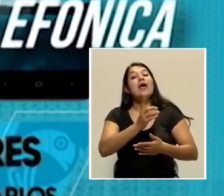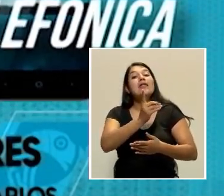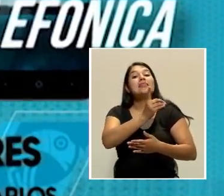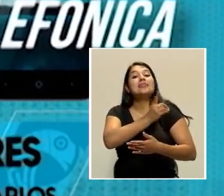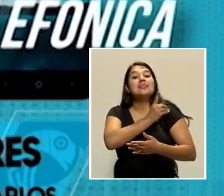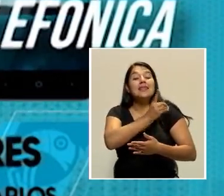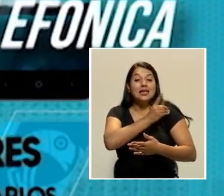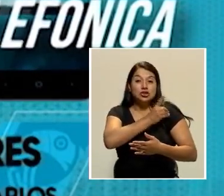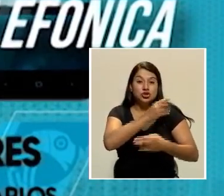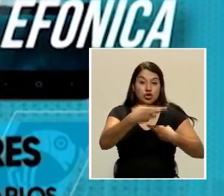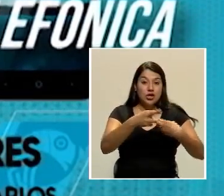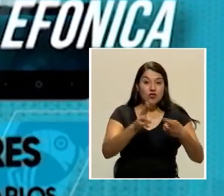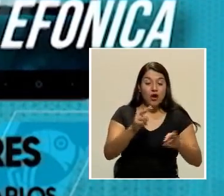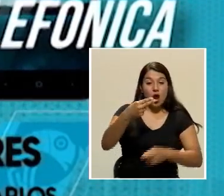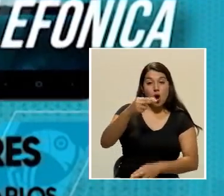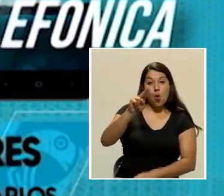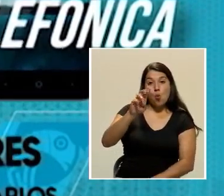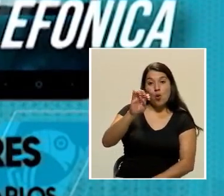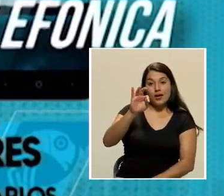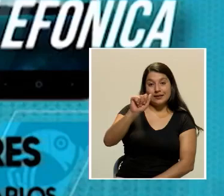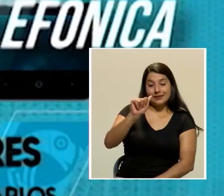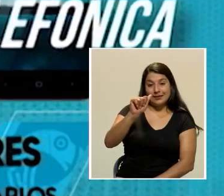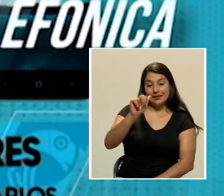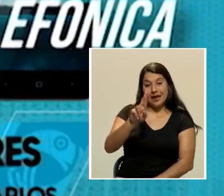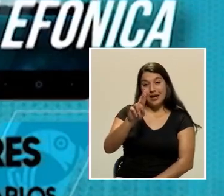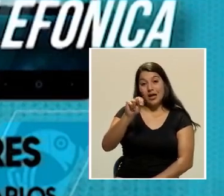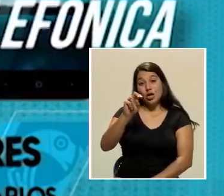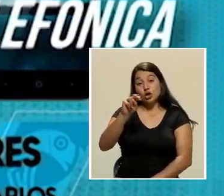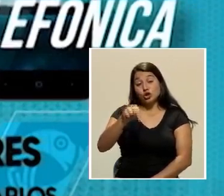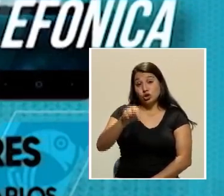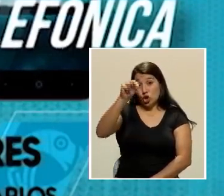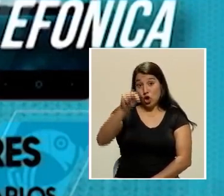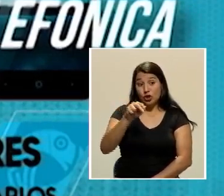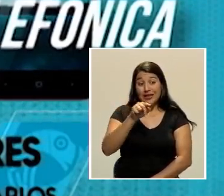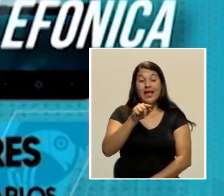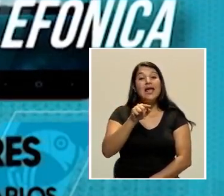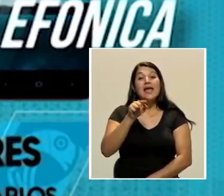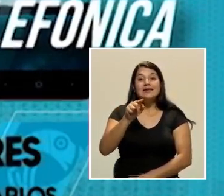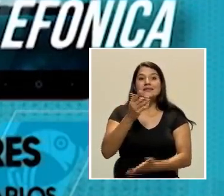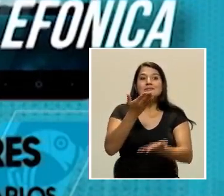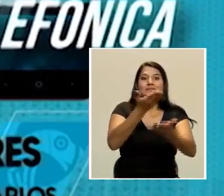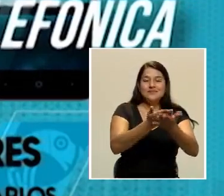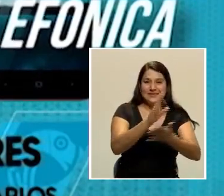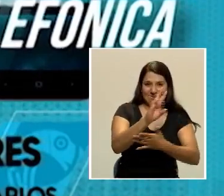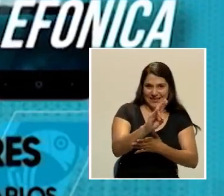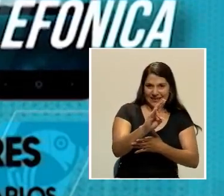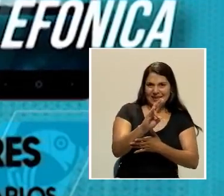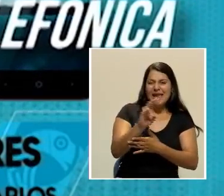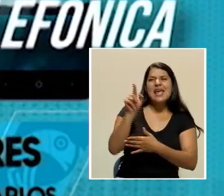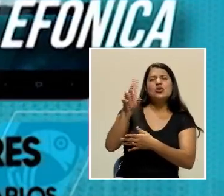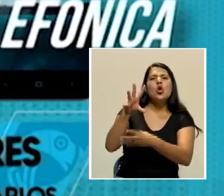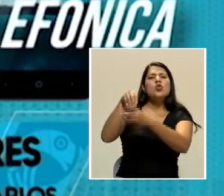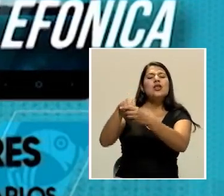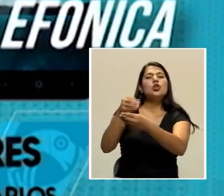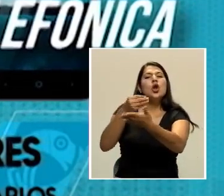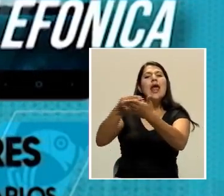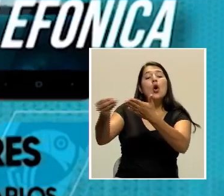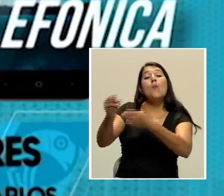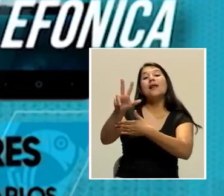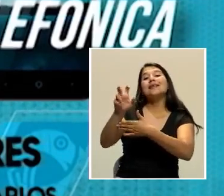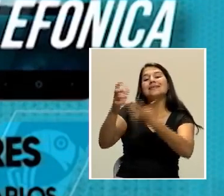Atención de Emergencias y Desastres y actores abocados al reforzamiento de la capacidad hospitalaria nacional, que en este caso benefician